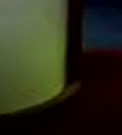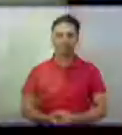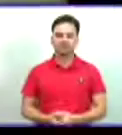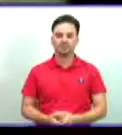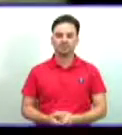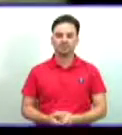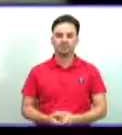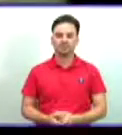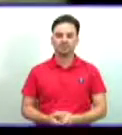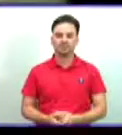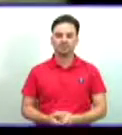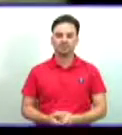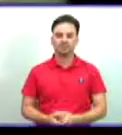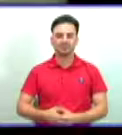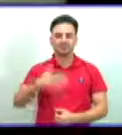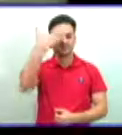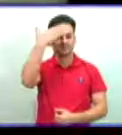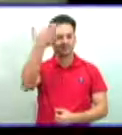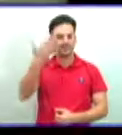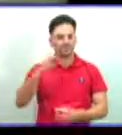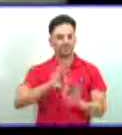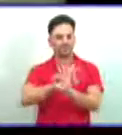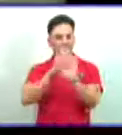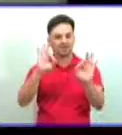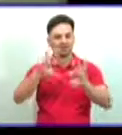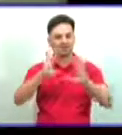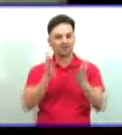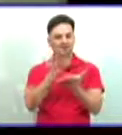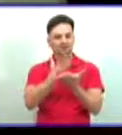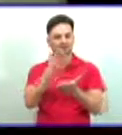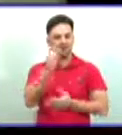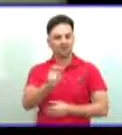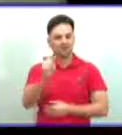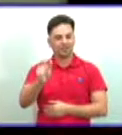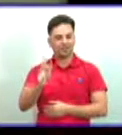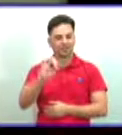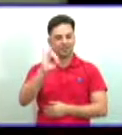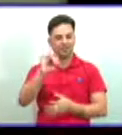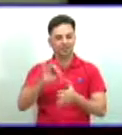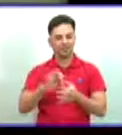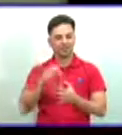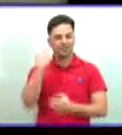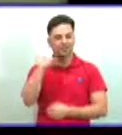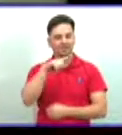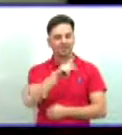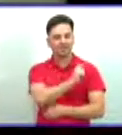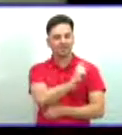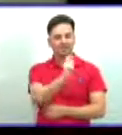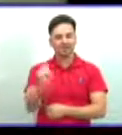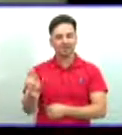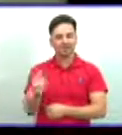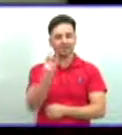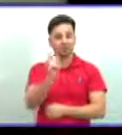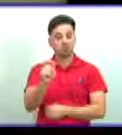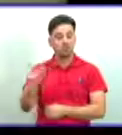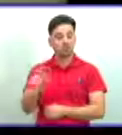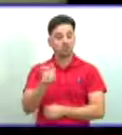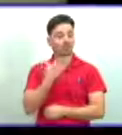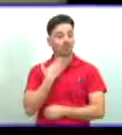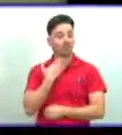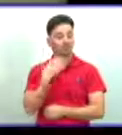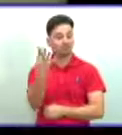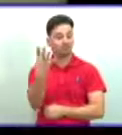Un saludo especial a nuestros estudiantes de séptimo grado, por supuesto también a sus maestros y a las personas que deciden acompañarnos en este recorrido